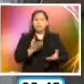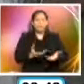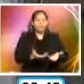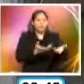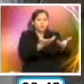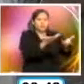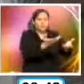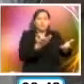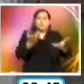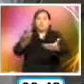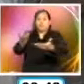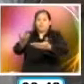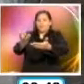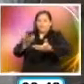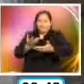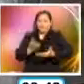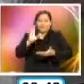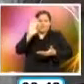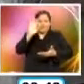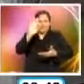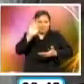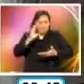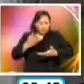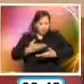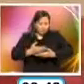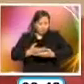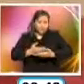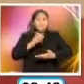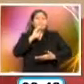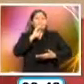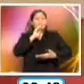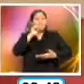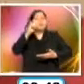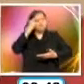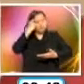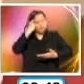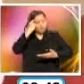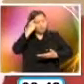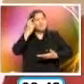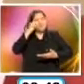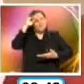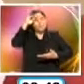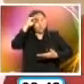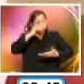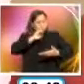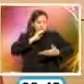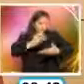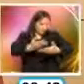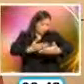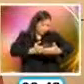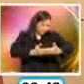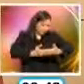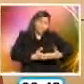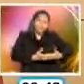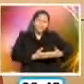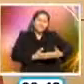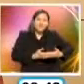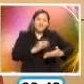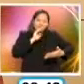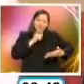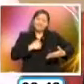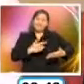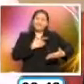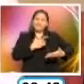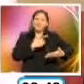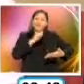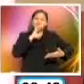bebé. ¿Qué pasa por la mente de la madre en ese momento? ¿Qué es lo que sucede? ¿Qué